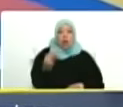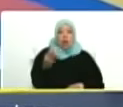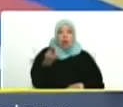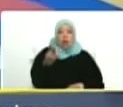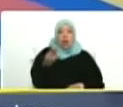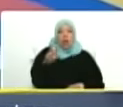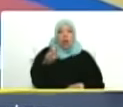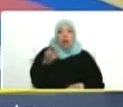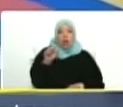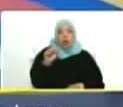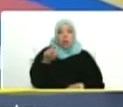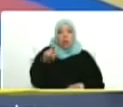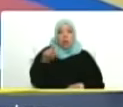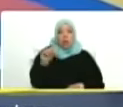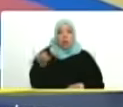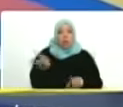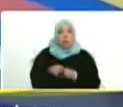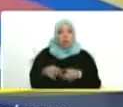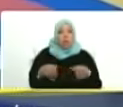Yo no vengo del Comando Sur.